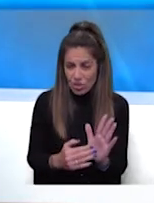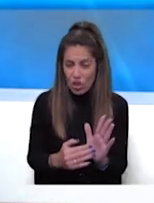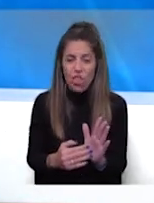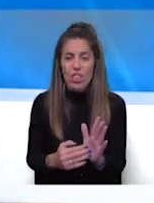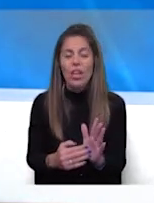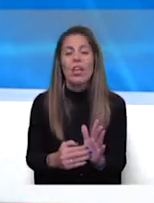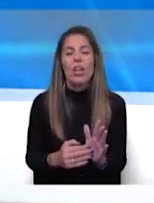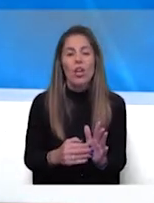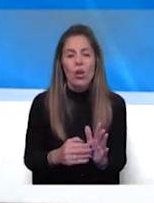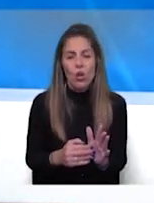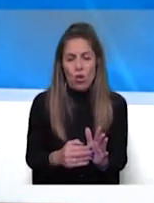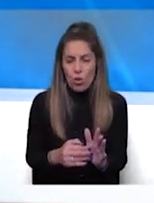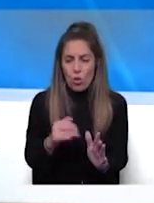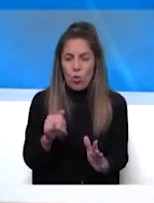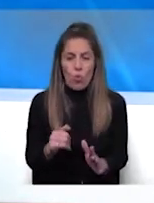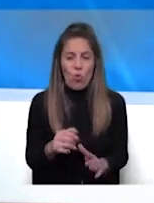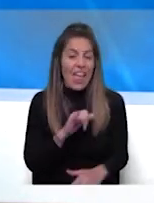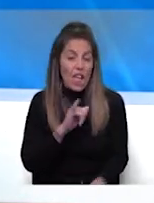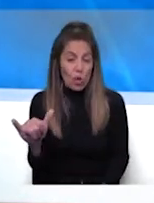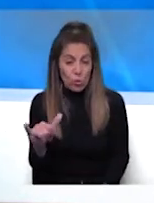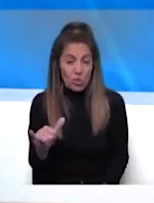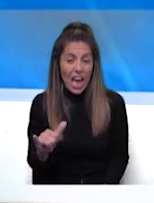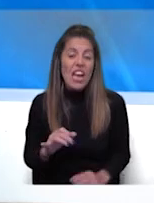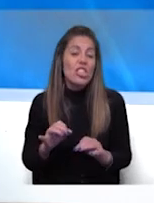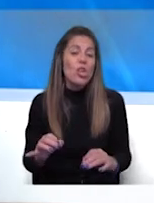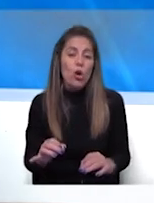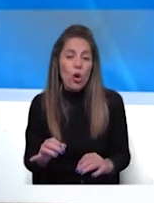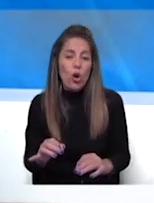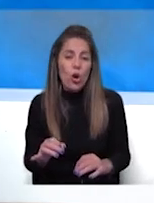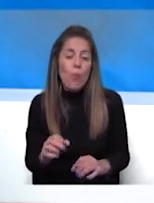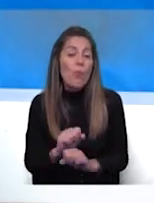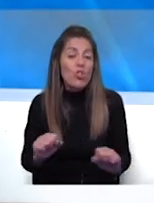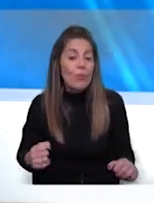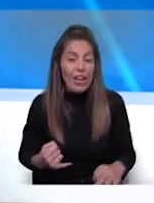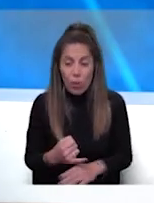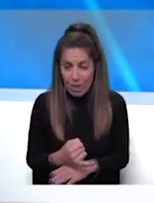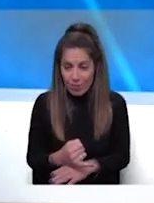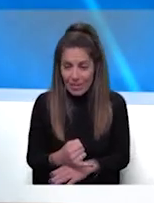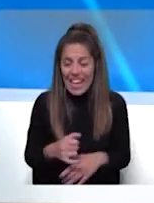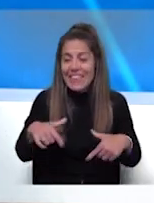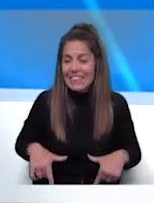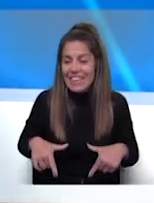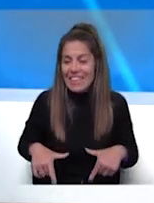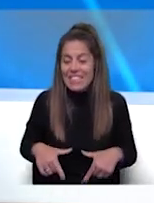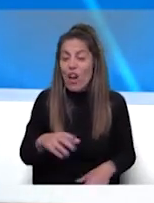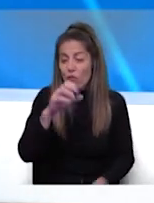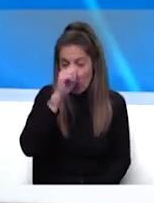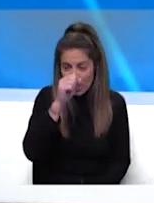hubo una denuncia que llegó sobre eventuales irregularidades en la Intendencia de